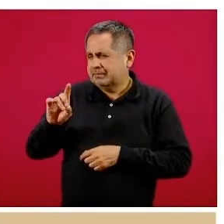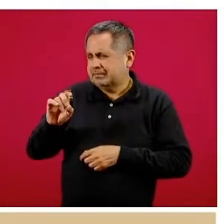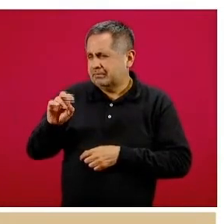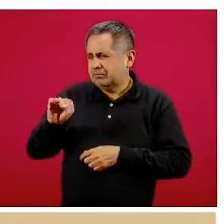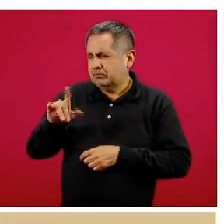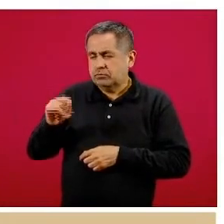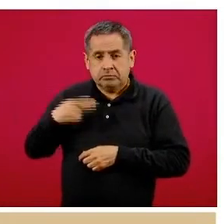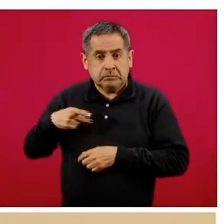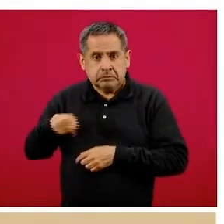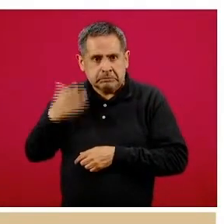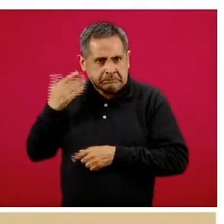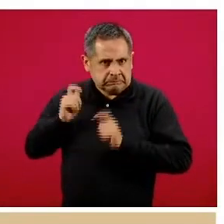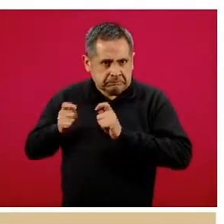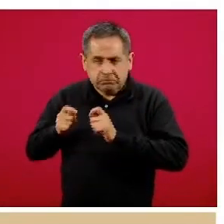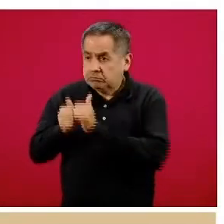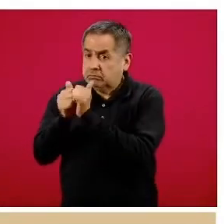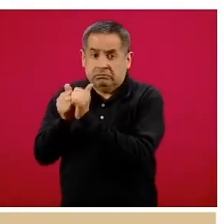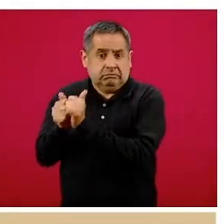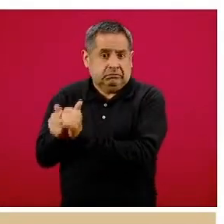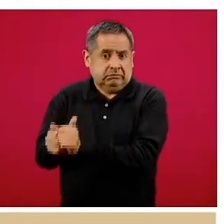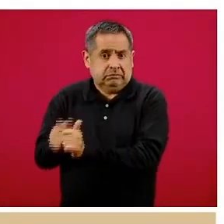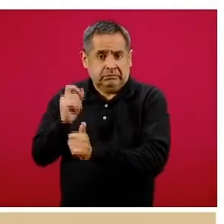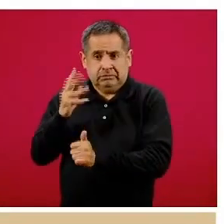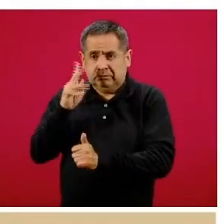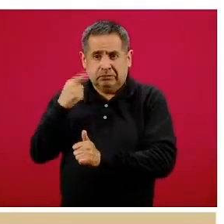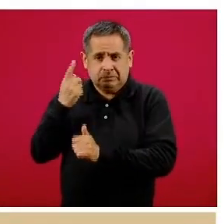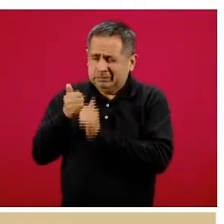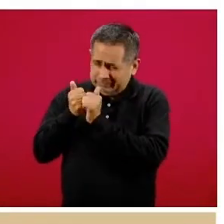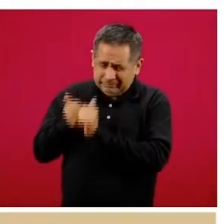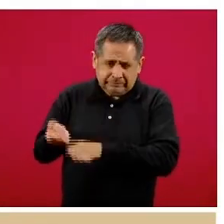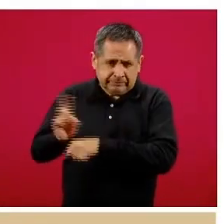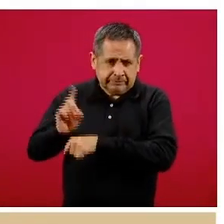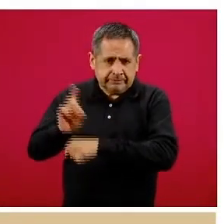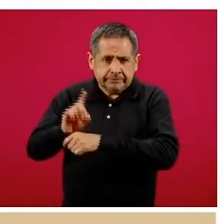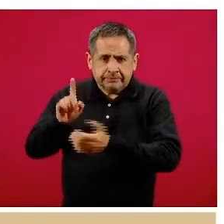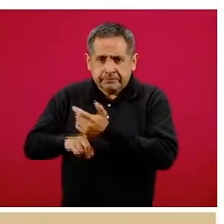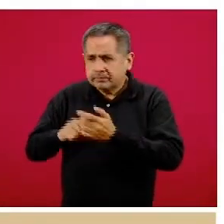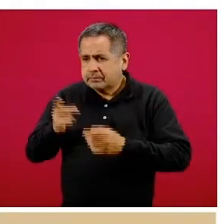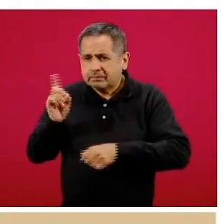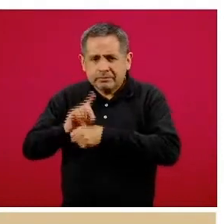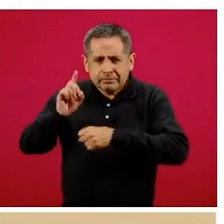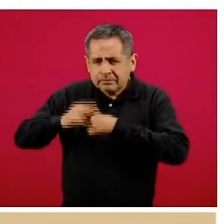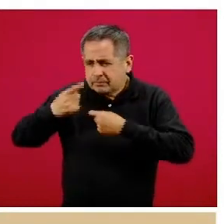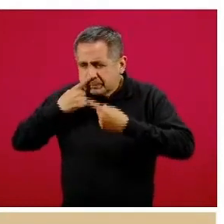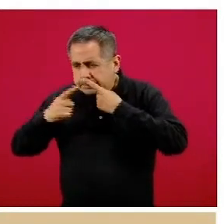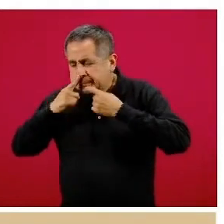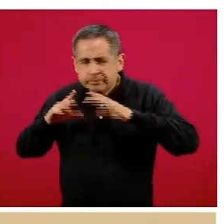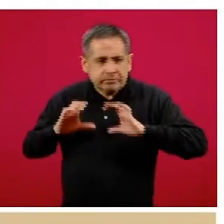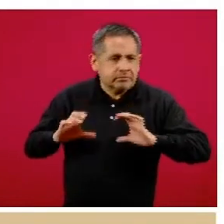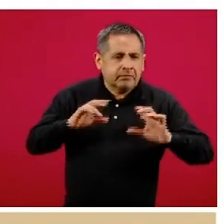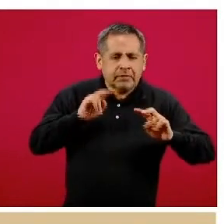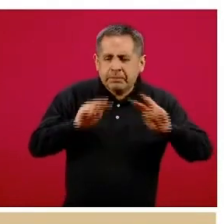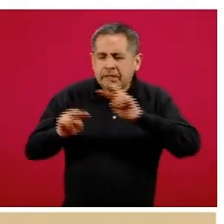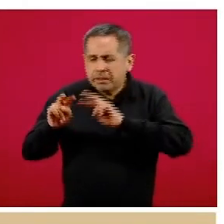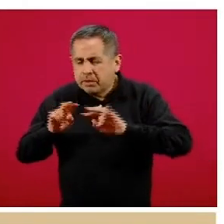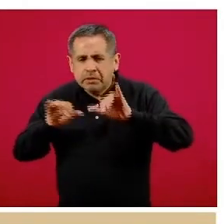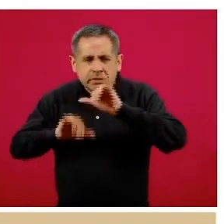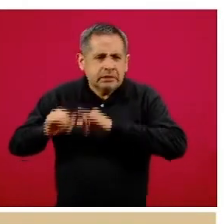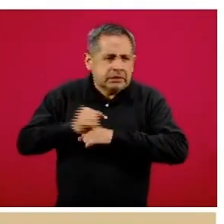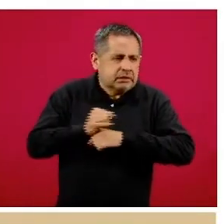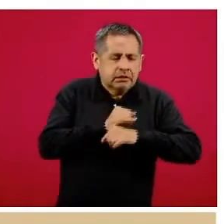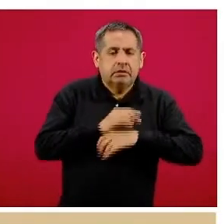pues están pendientes realizando estas actividades los médicos y médicas residentes todos los días, y además pues